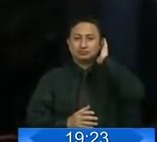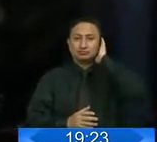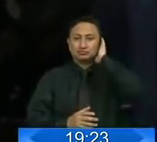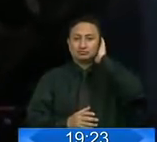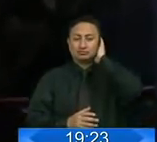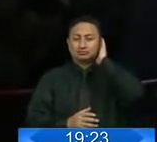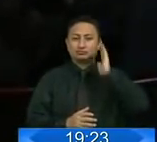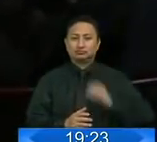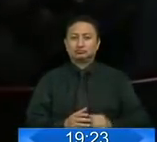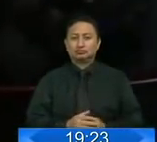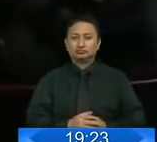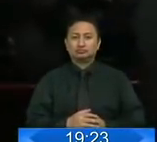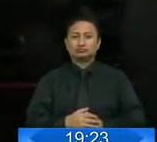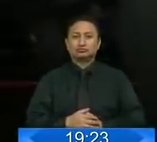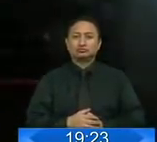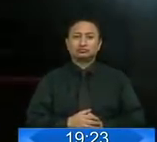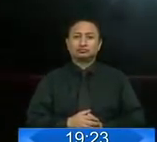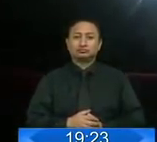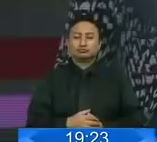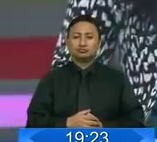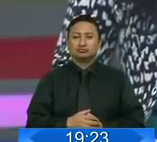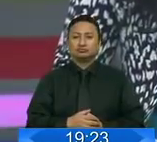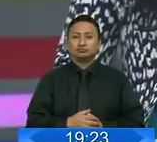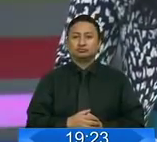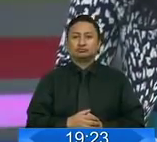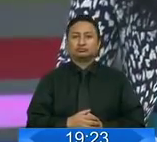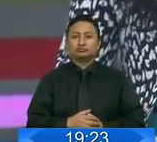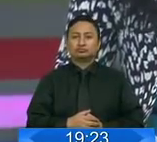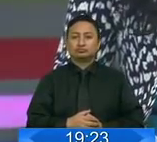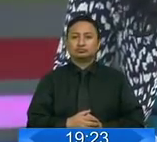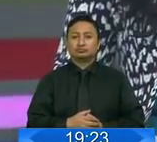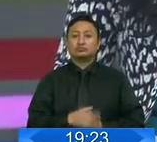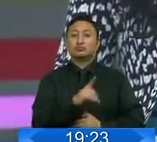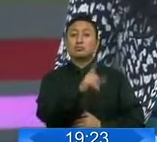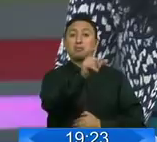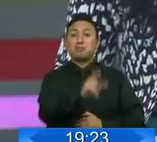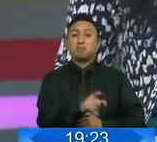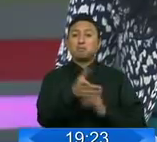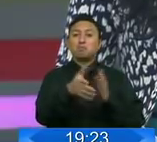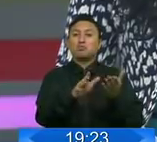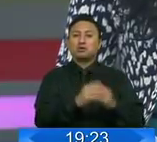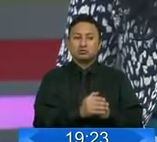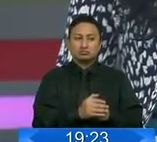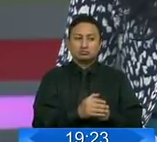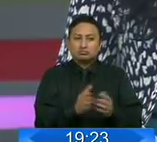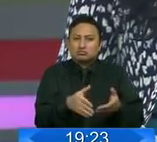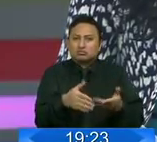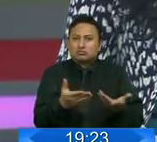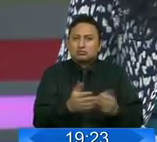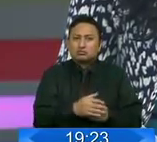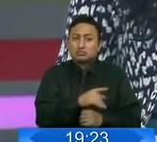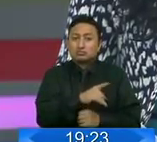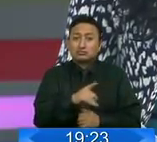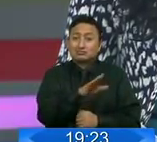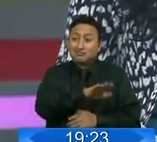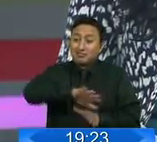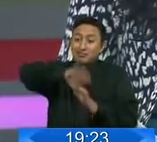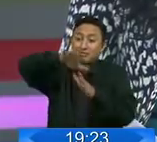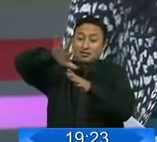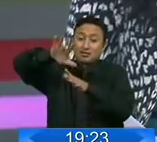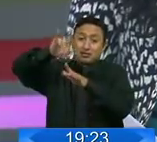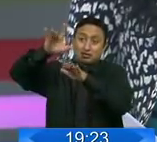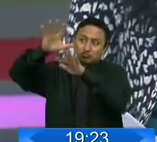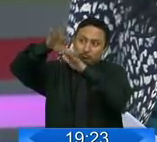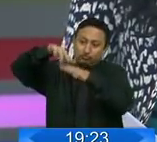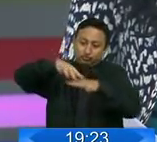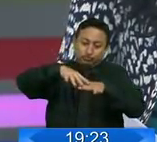informó Darwin Altamirano. Una persona falleció luego de que se registrara un deslave en la vía que conecta Esmeraldas